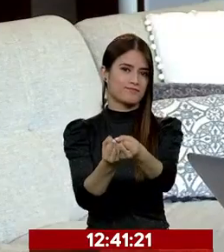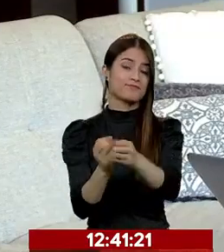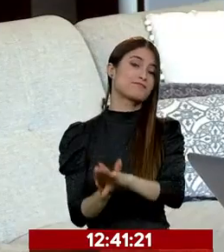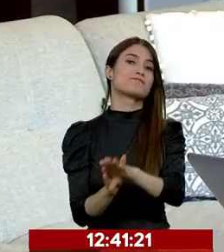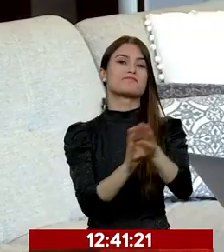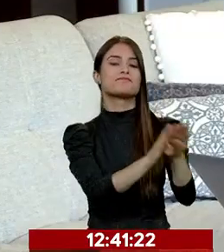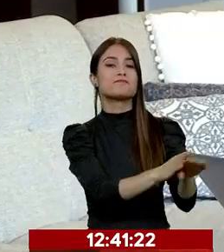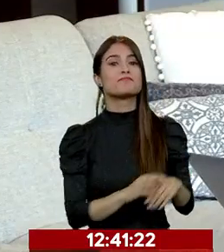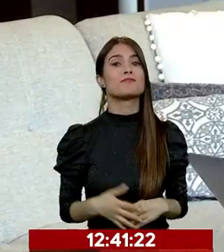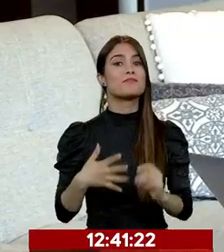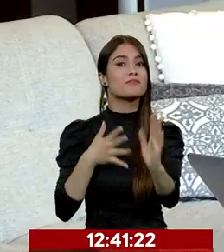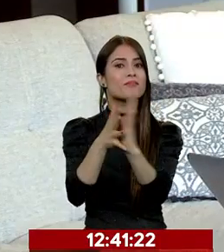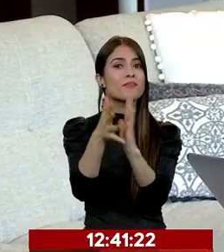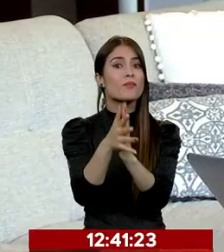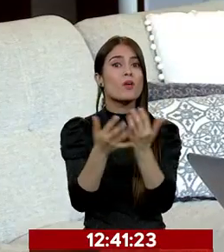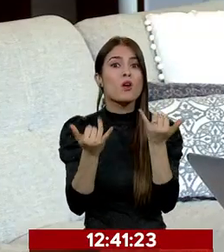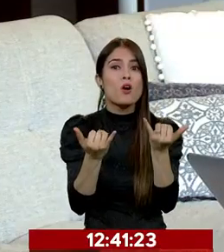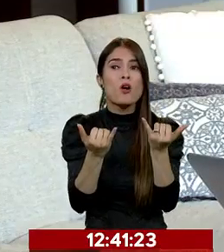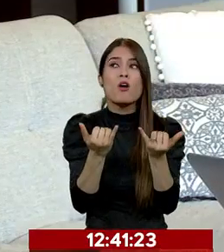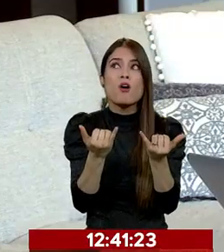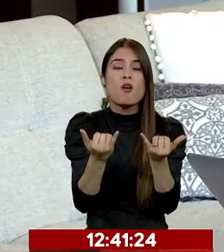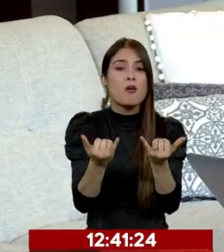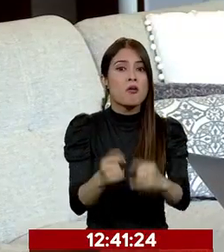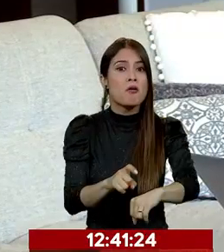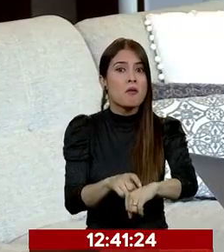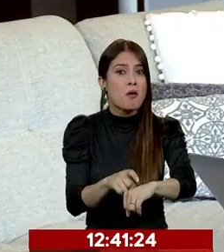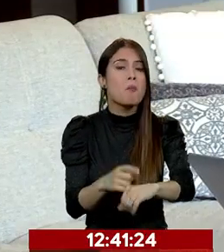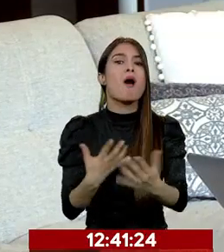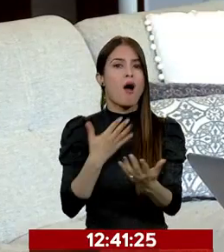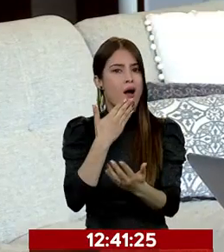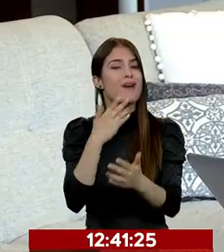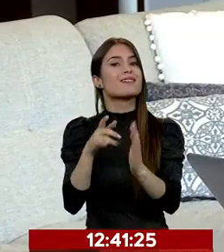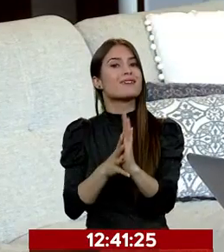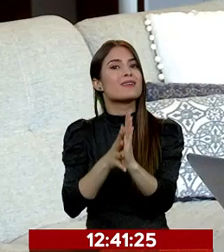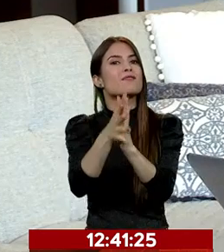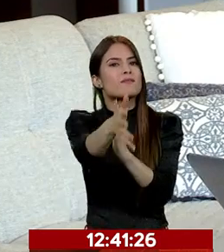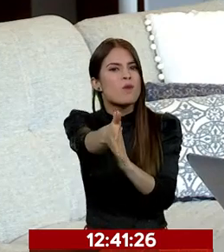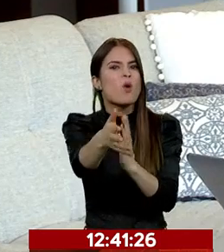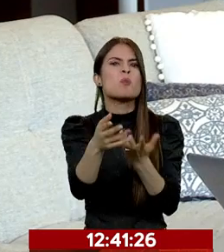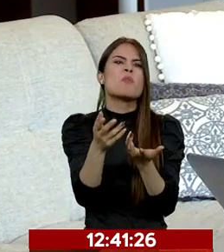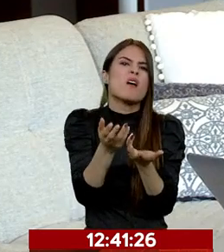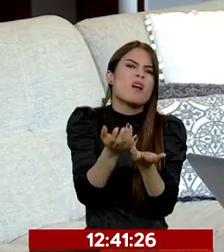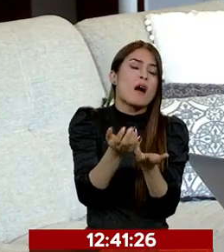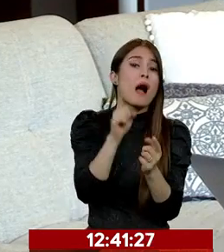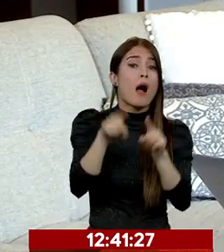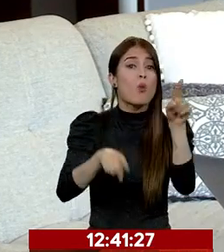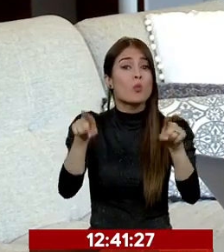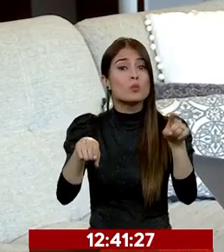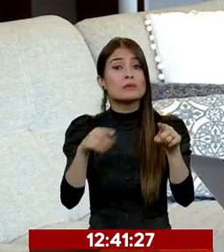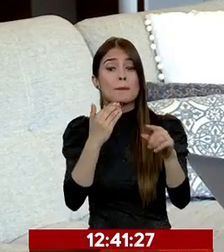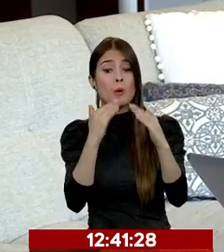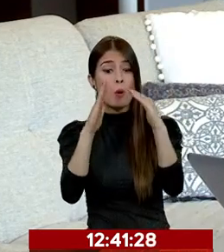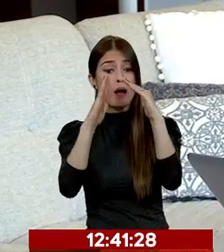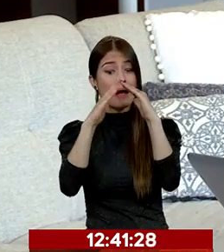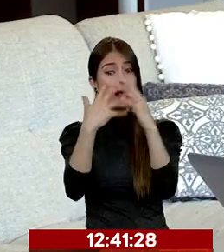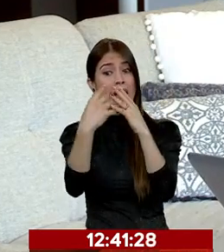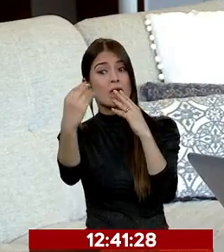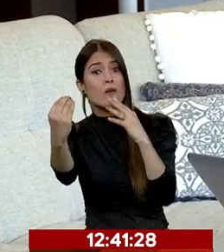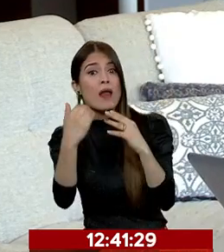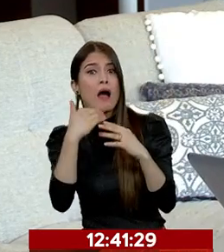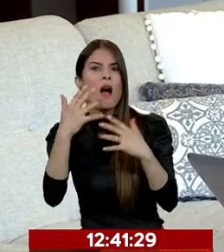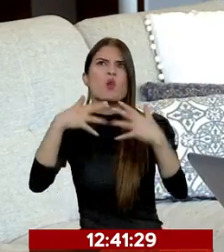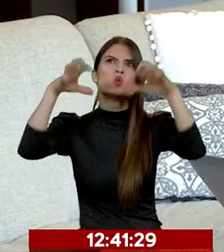temporada es muy importante conocer los pronósticos del clima para quienes salen a las calles y estén preparados y protegidos. Veamos qué dice el